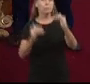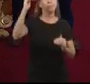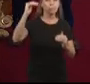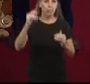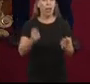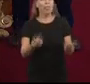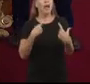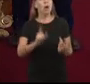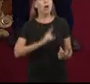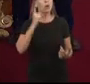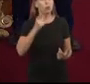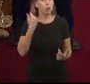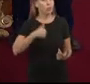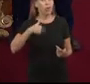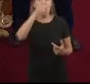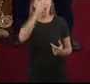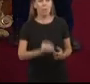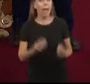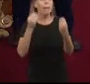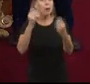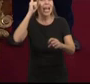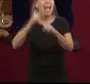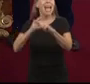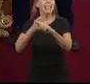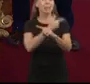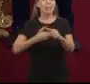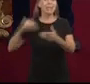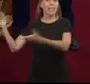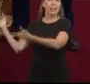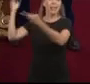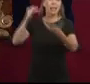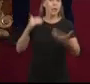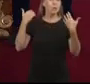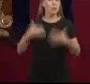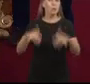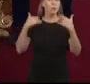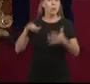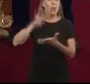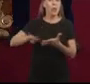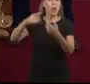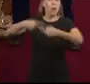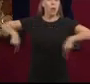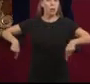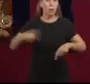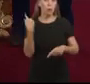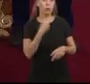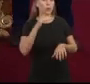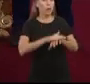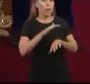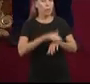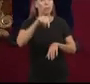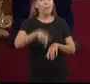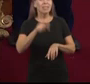en particular, dada la estrepitosa herencia de la que tuvimos que hacernos cargo. Este concepto, el de superávit